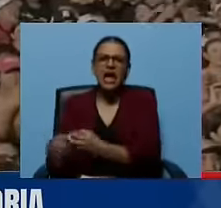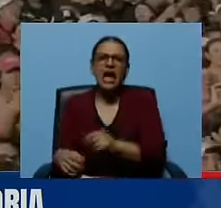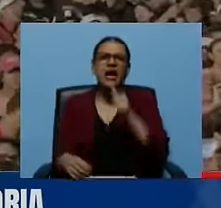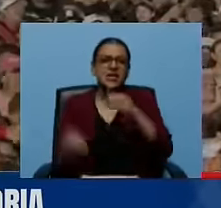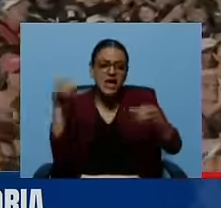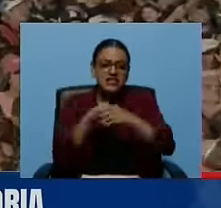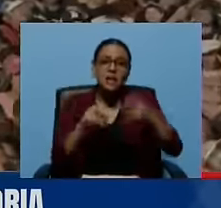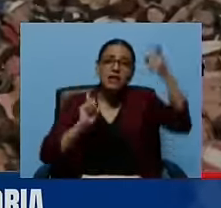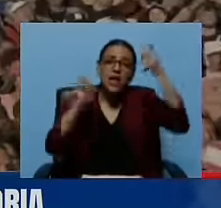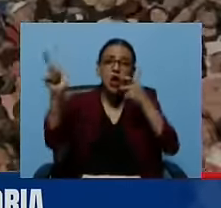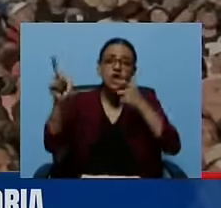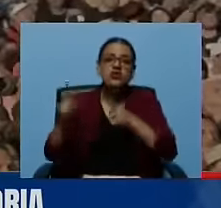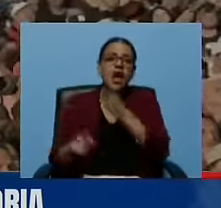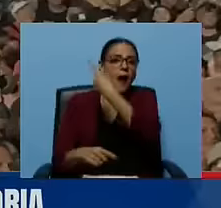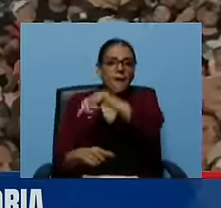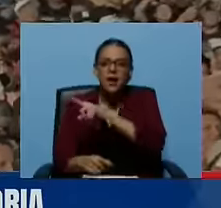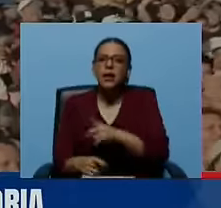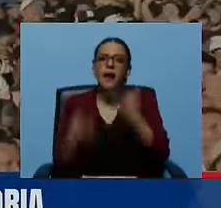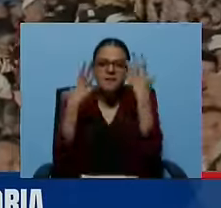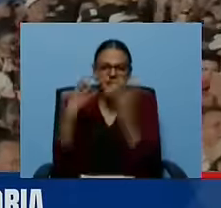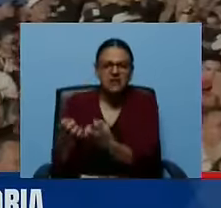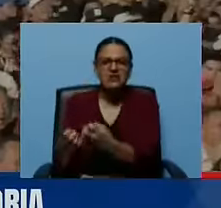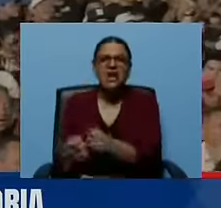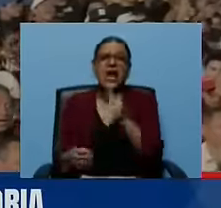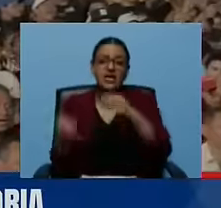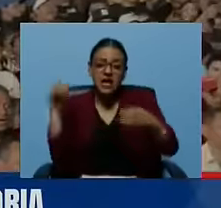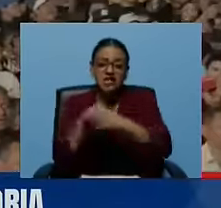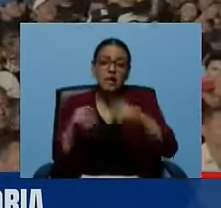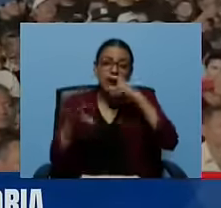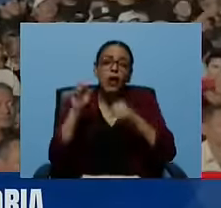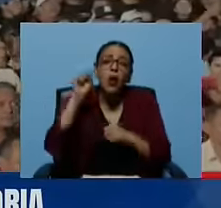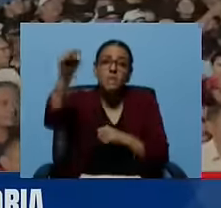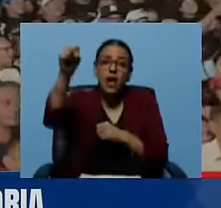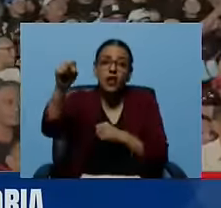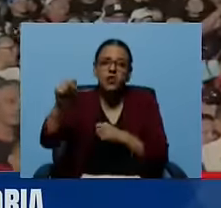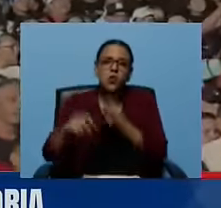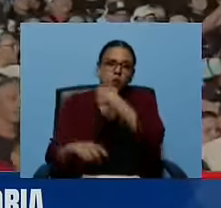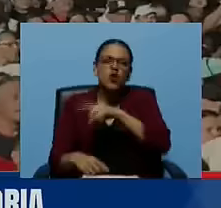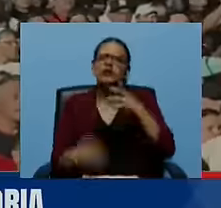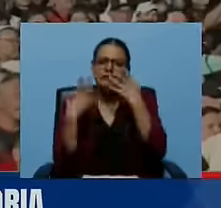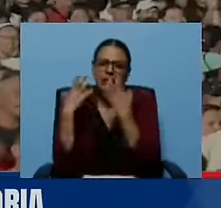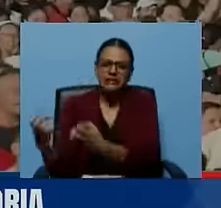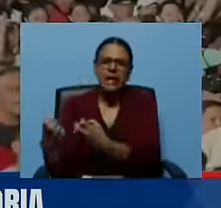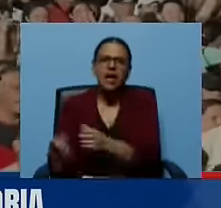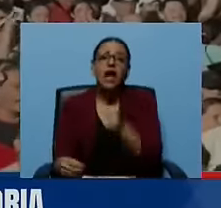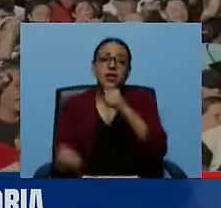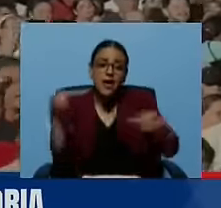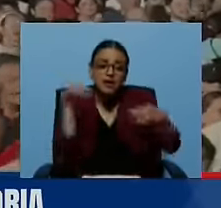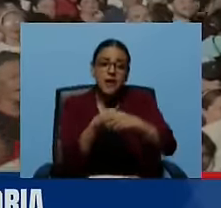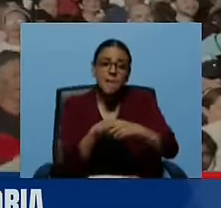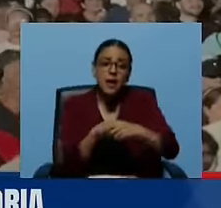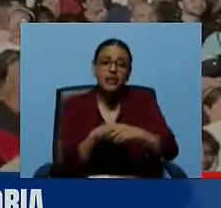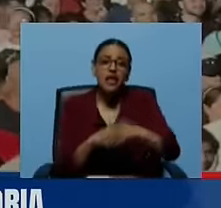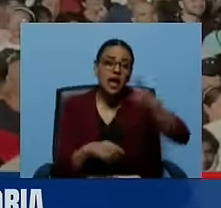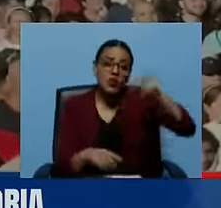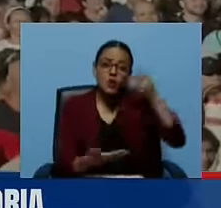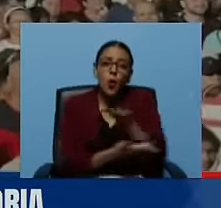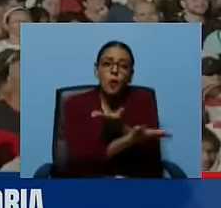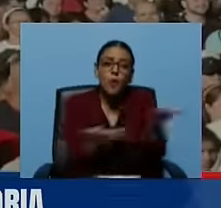con Chávez, y el que se mete con Maduro, y el que se mete con el